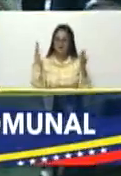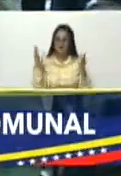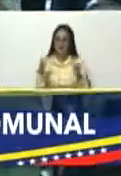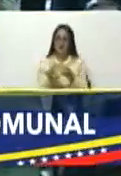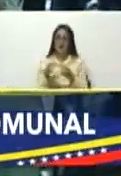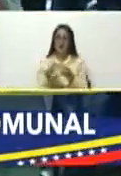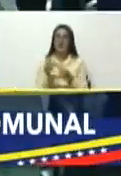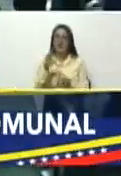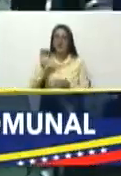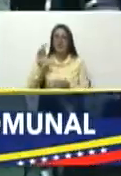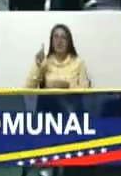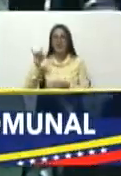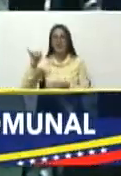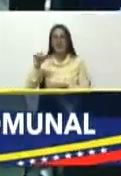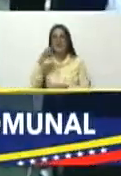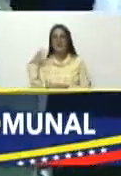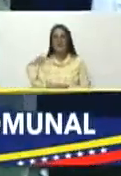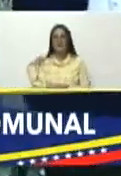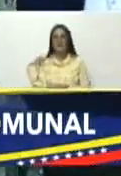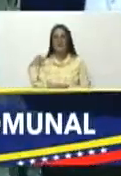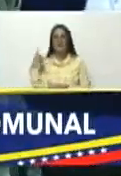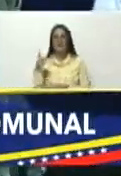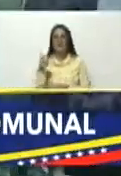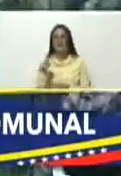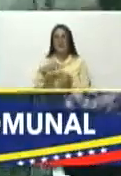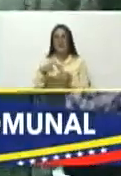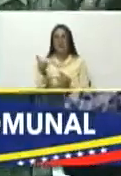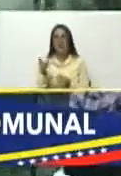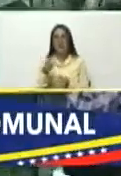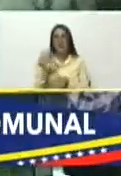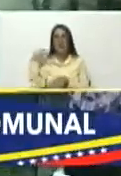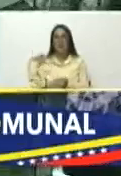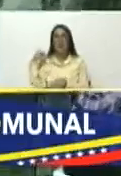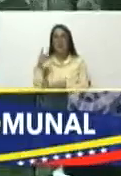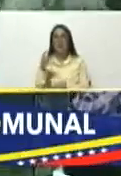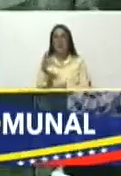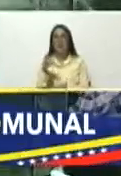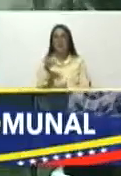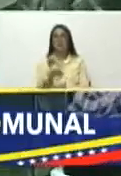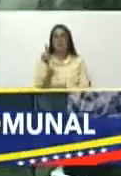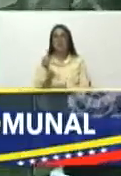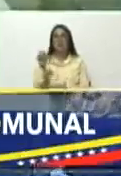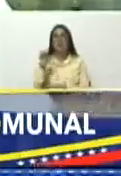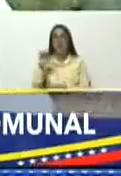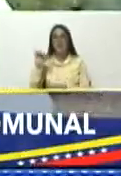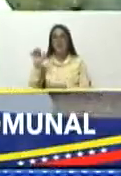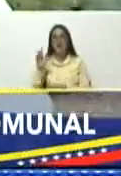Redi, General de División Bustamante Pernía, Comandante de la SODI Carabobo,